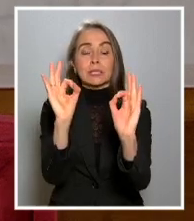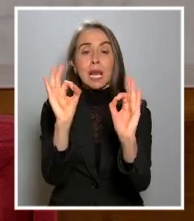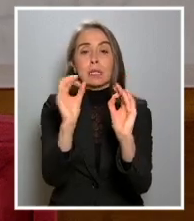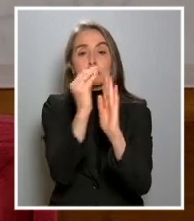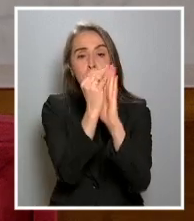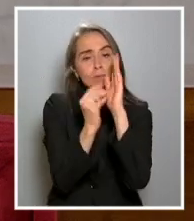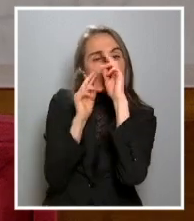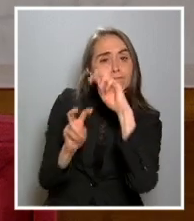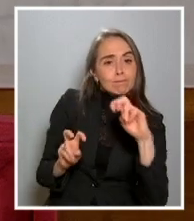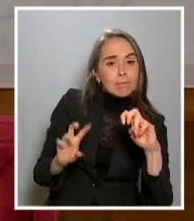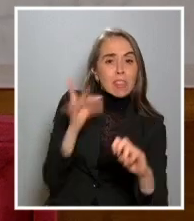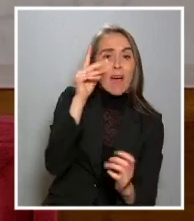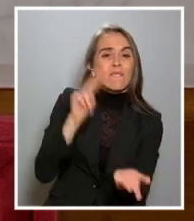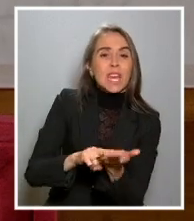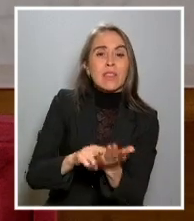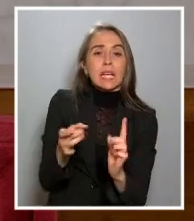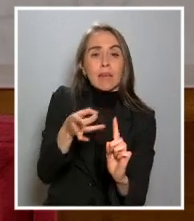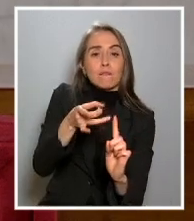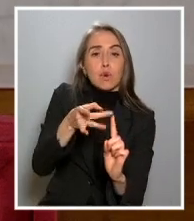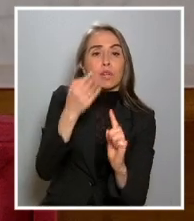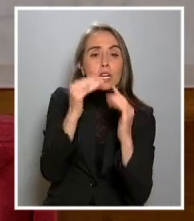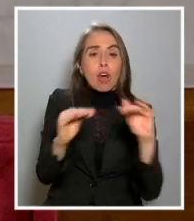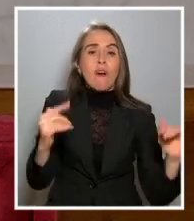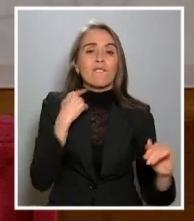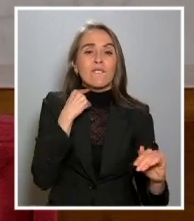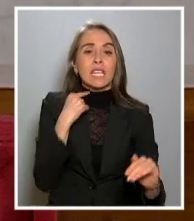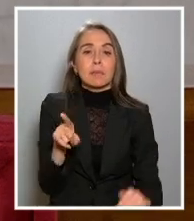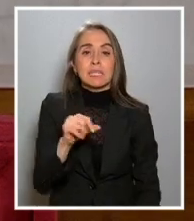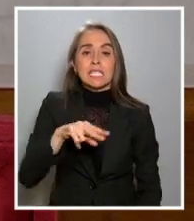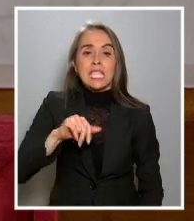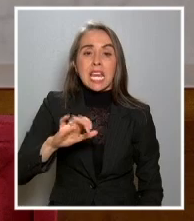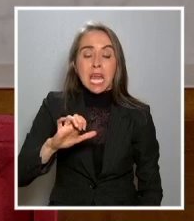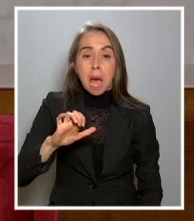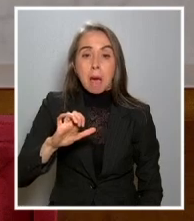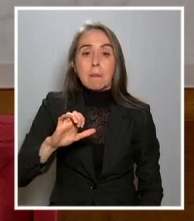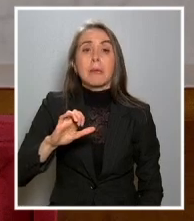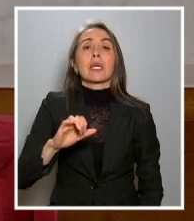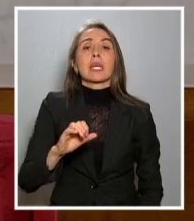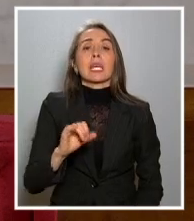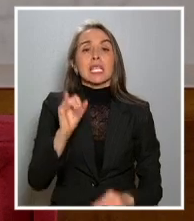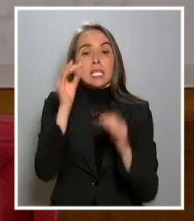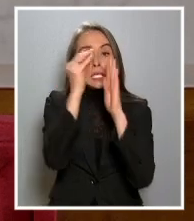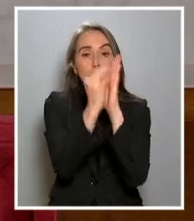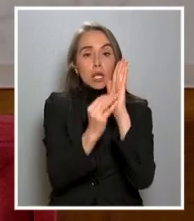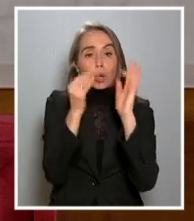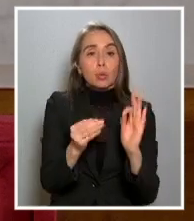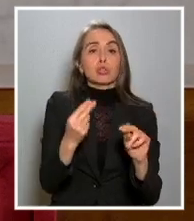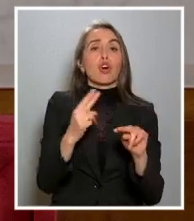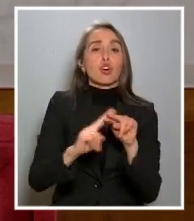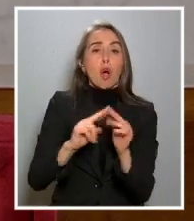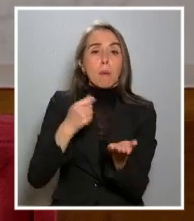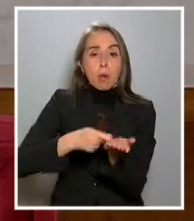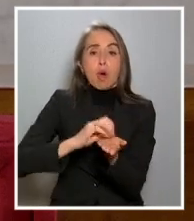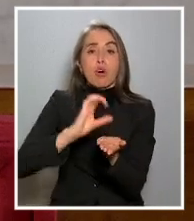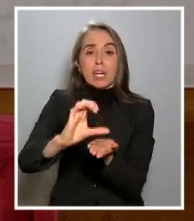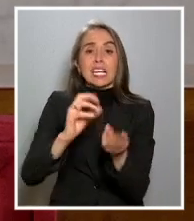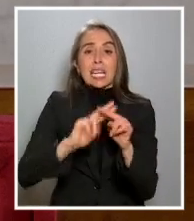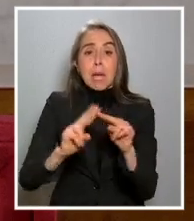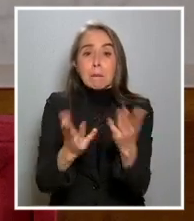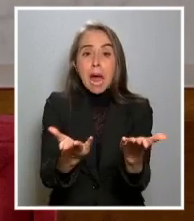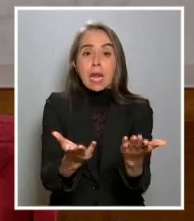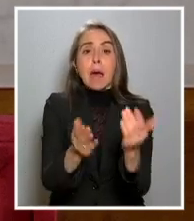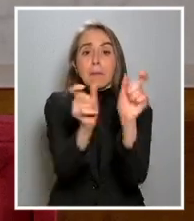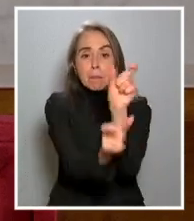determinar toda la verdad sobre las vulneraciones a las víctimas del SENAME y establecer las justas medidas de reparación que corresponden para